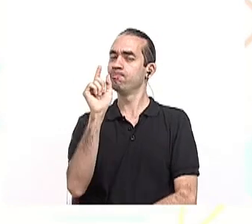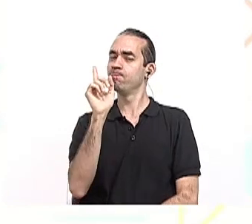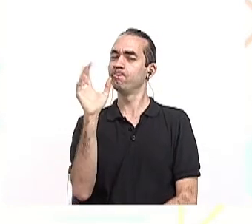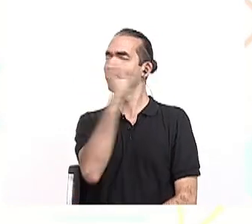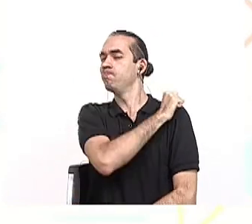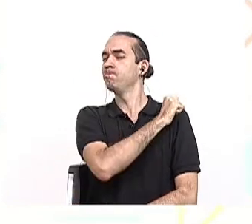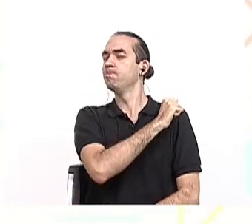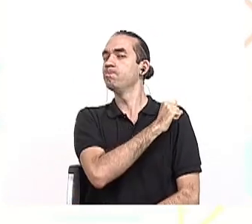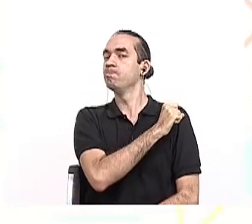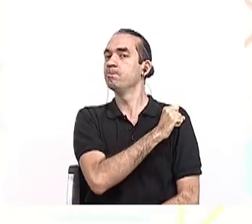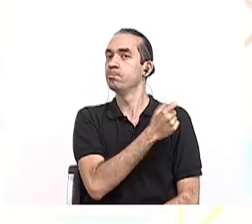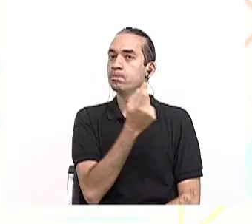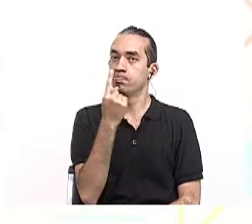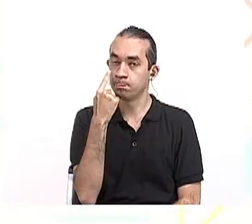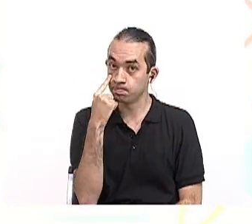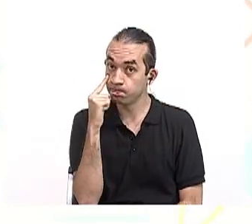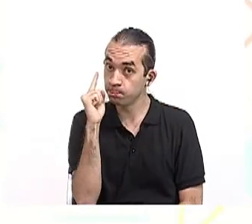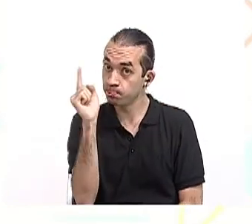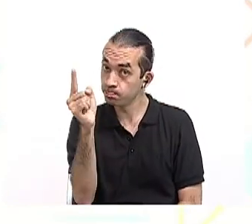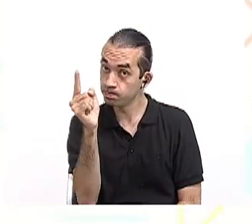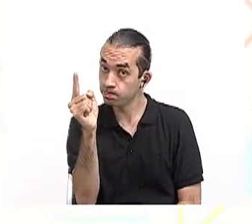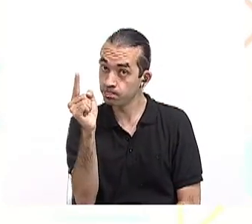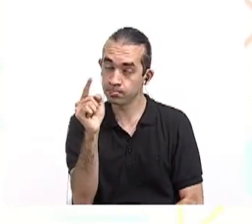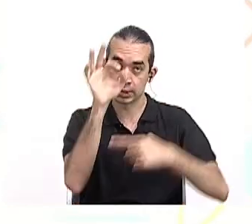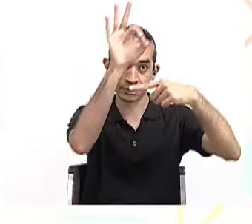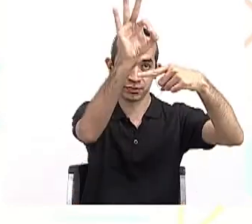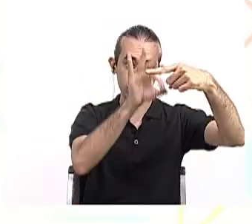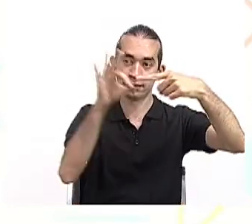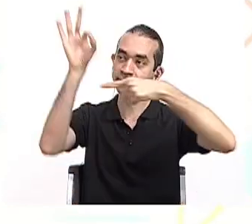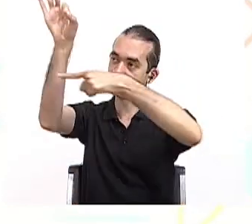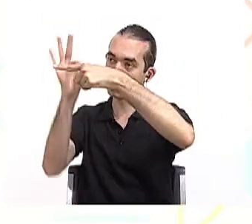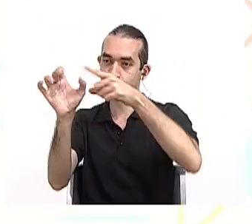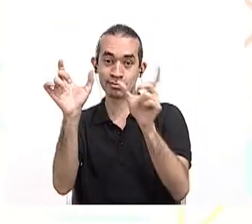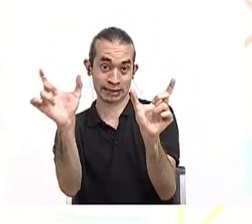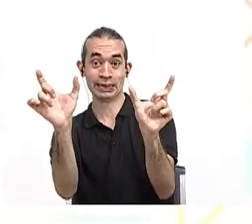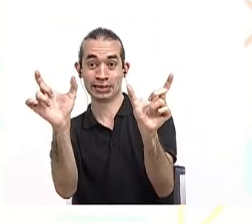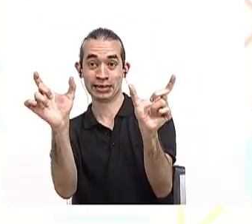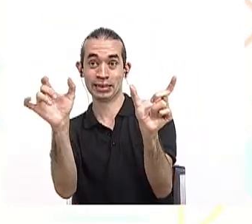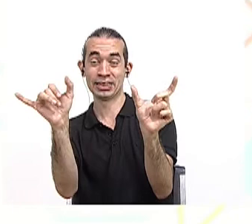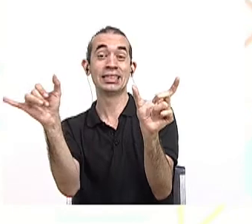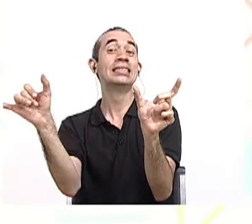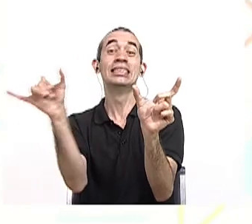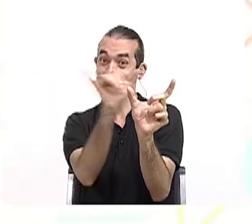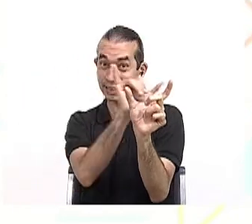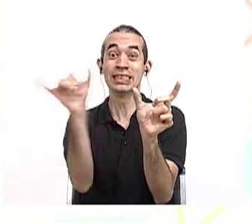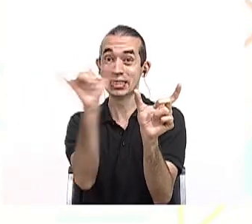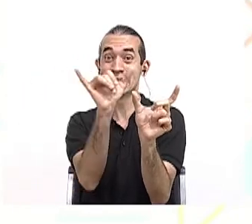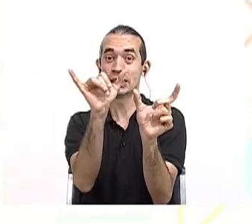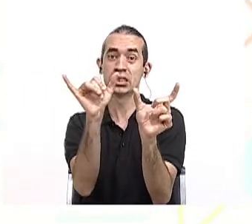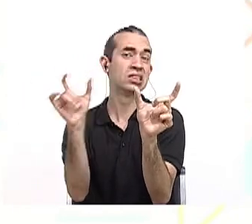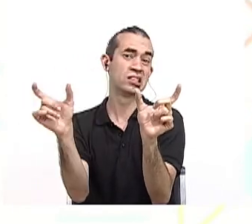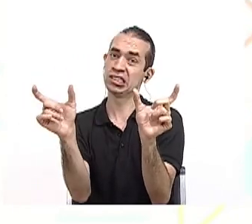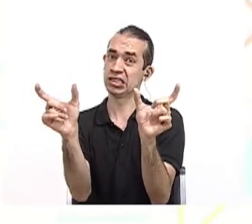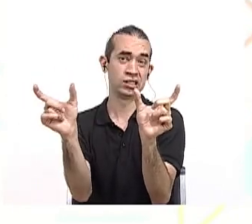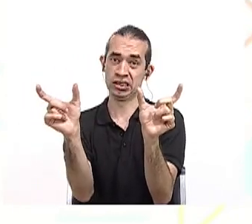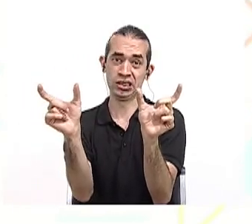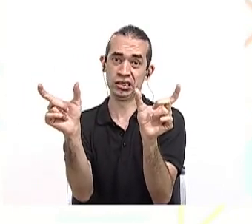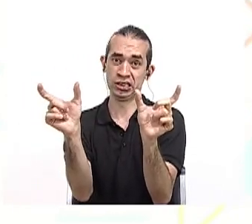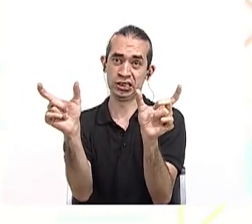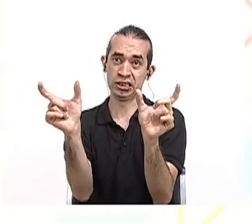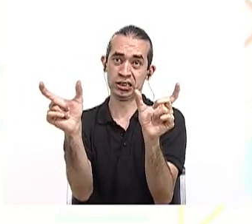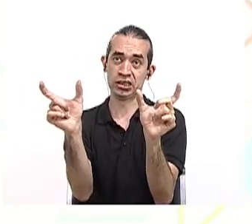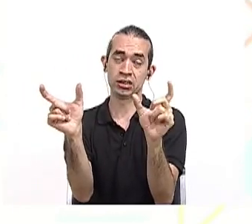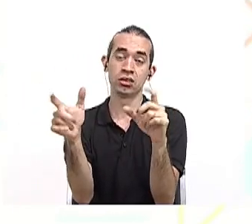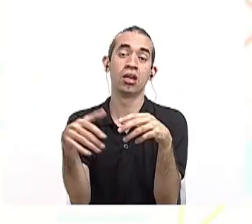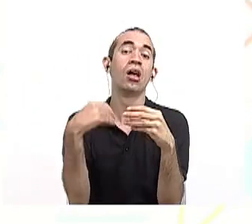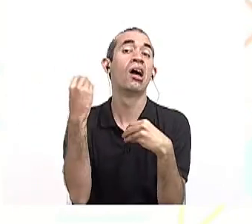detalle. Observemos que los denominadores no son completamente iguales,